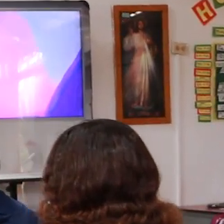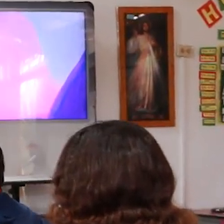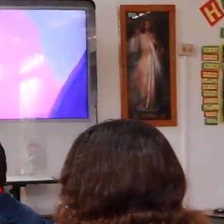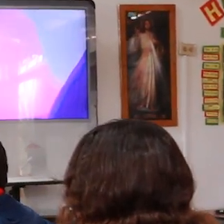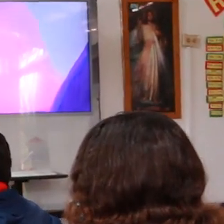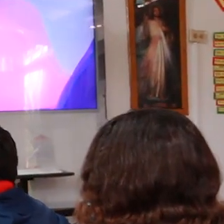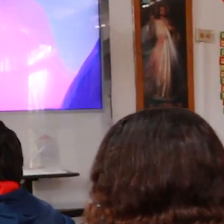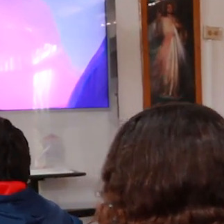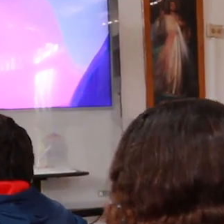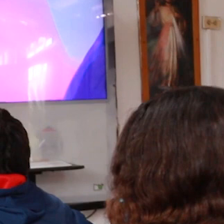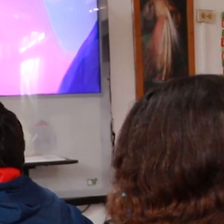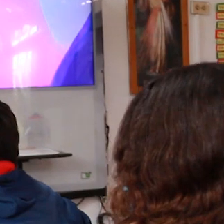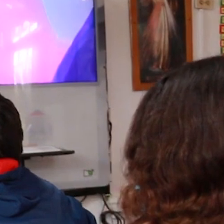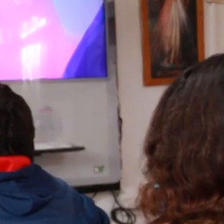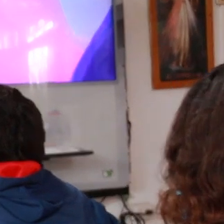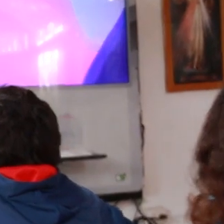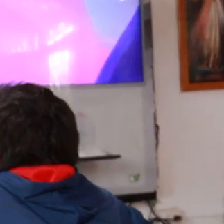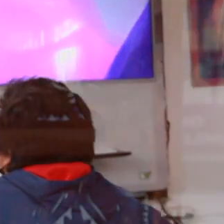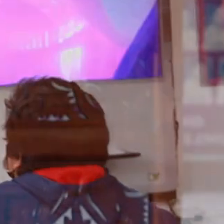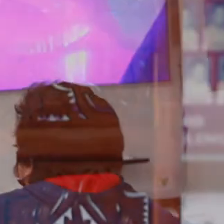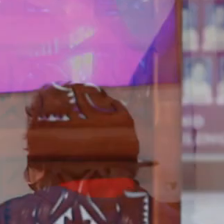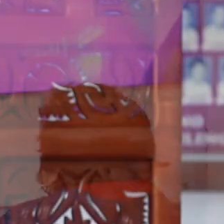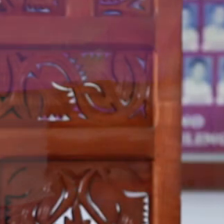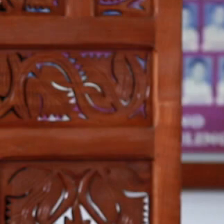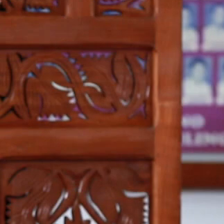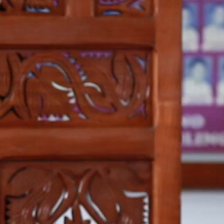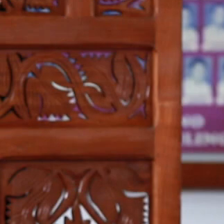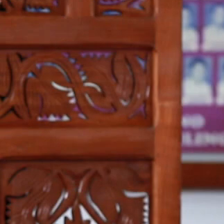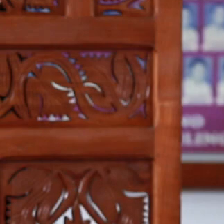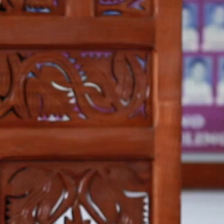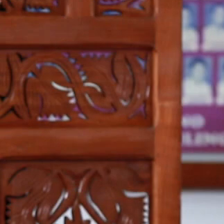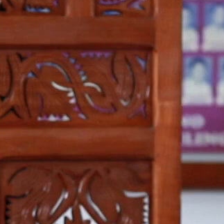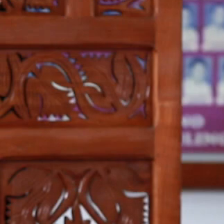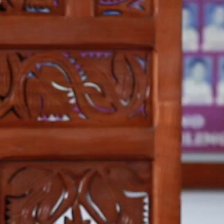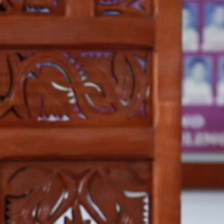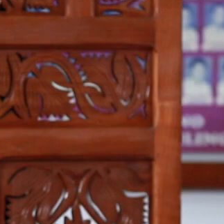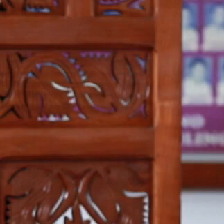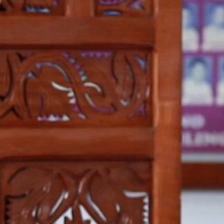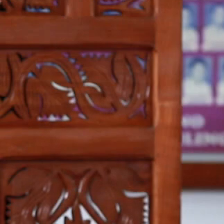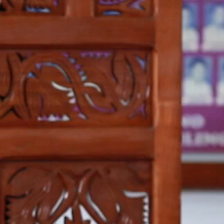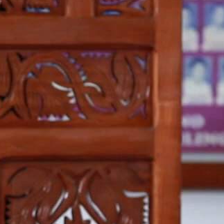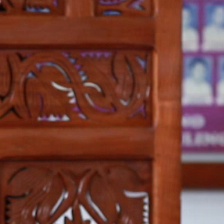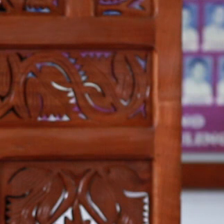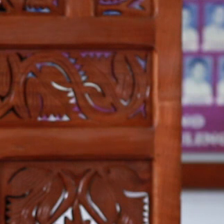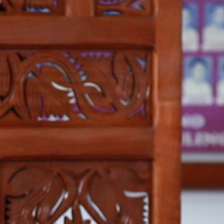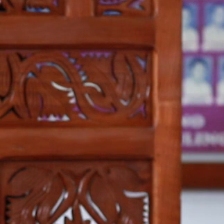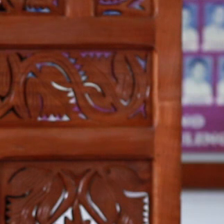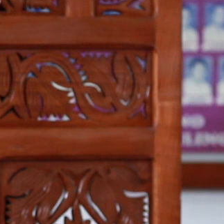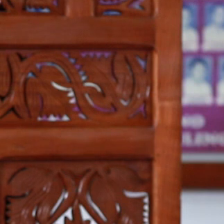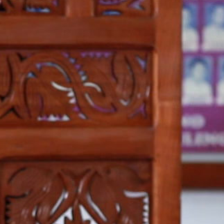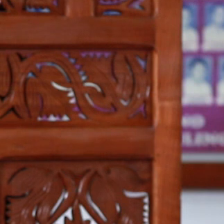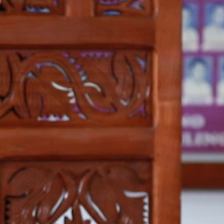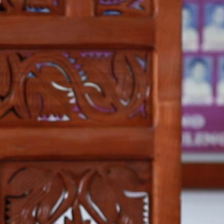Colombia, un país amigo de Colombia y que tiene más de 102 empresas aquí en Colombia y